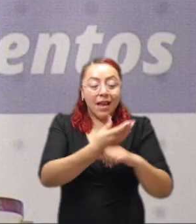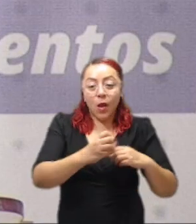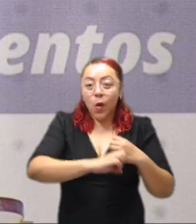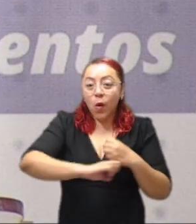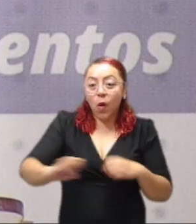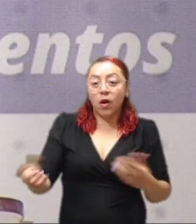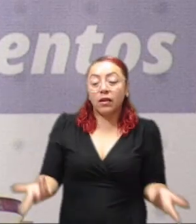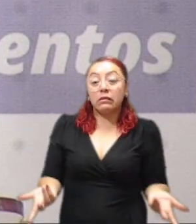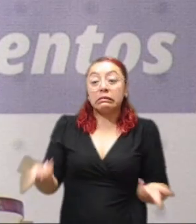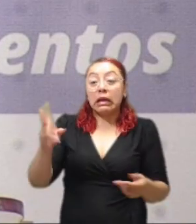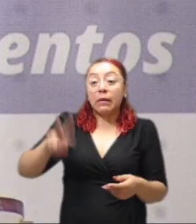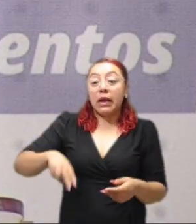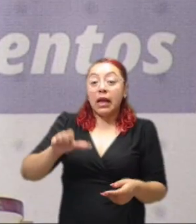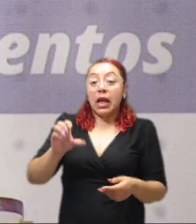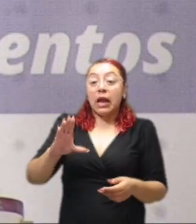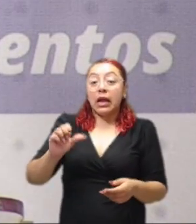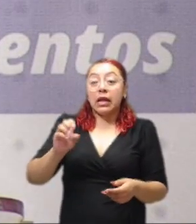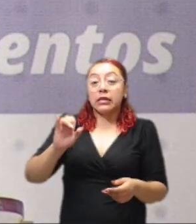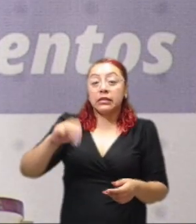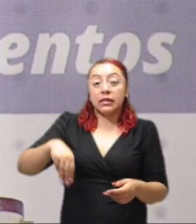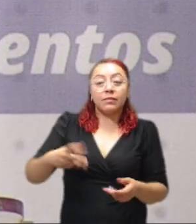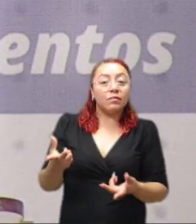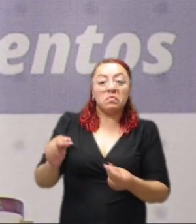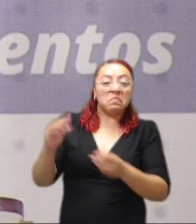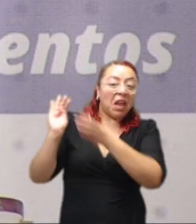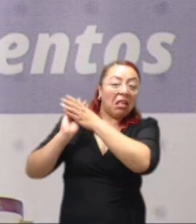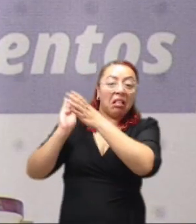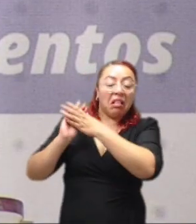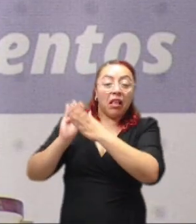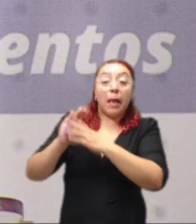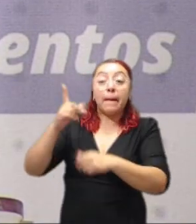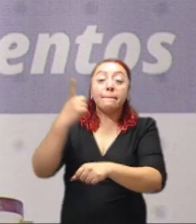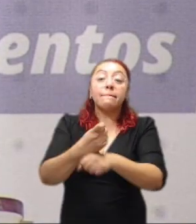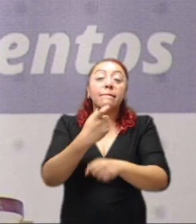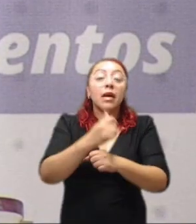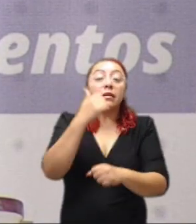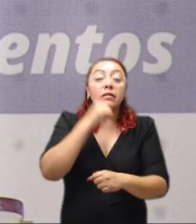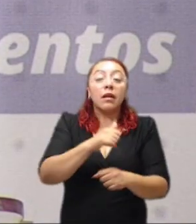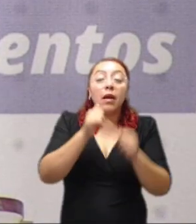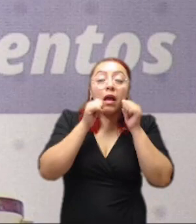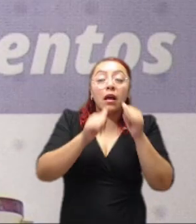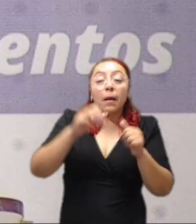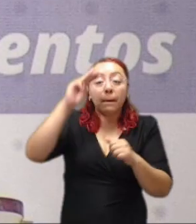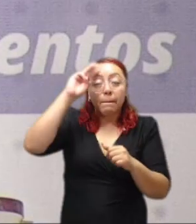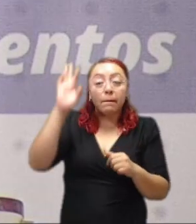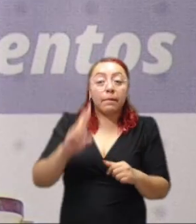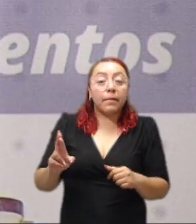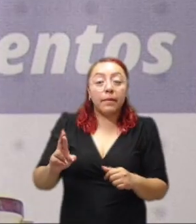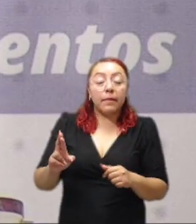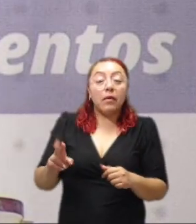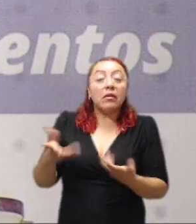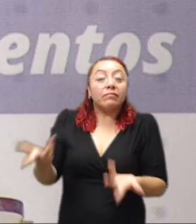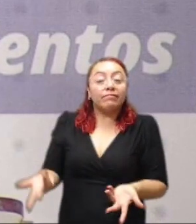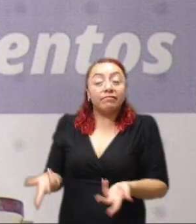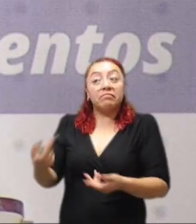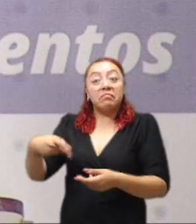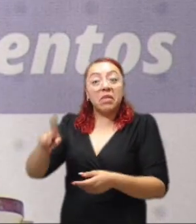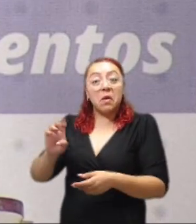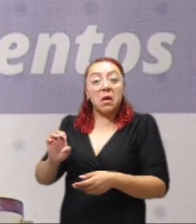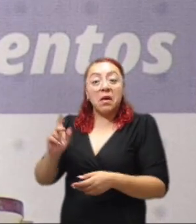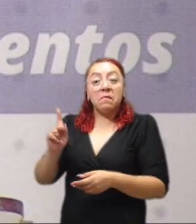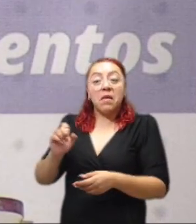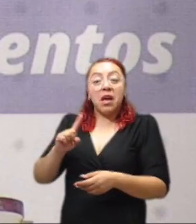somos el municipio trasero de mineral de la Reforma realmente la importancia que tenemos es mayor porque el agua está dentro de paso